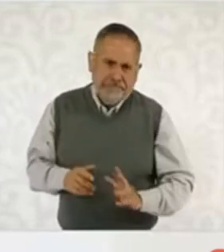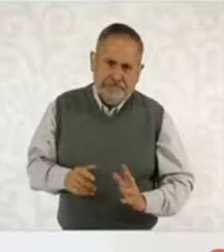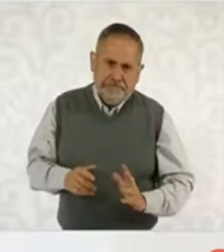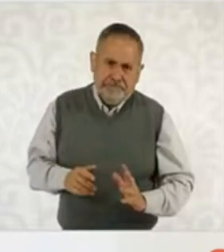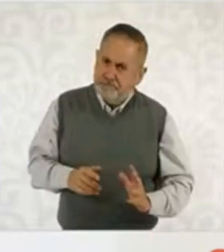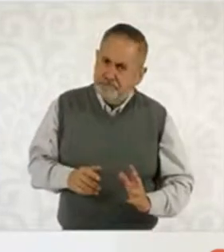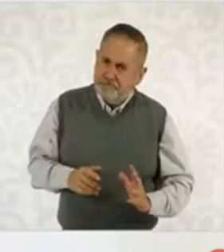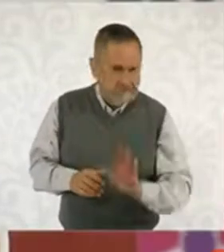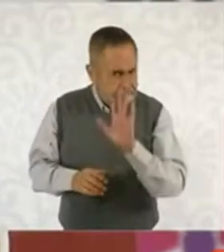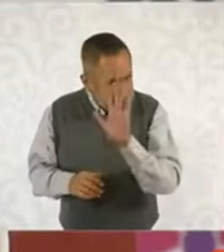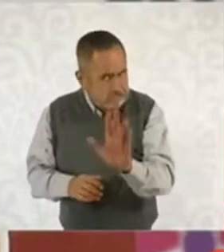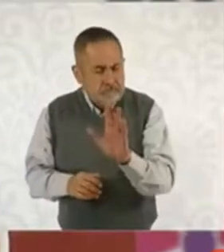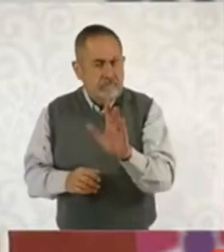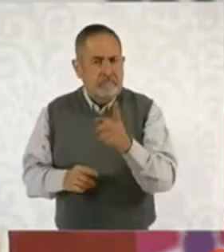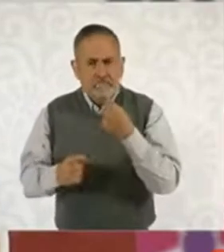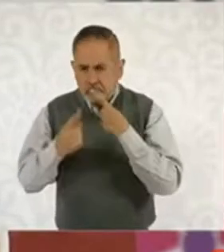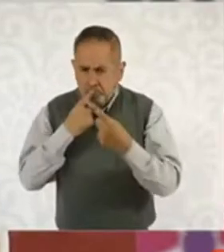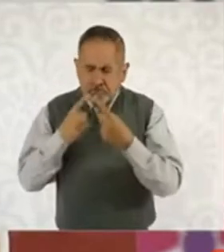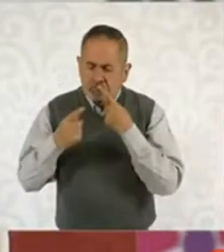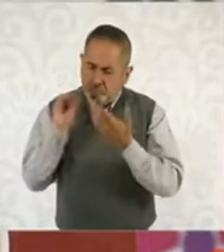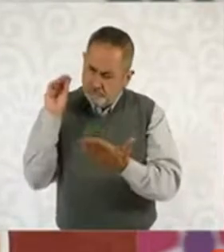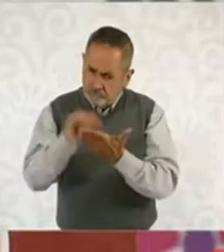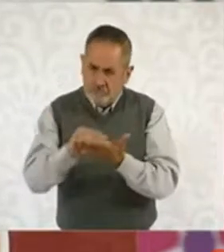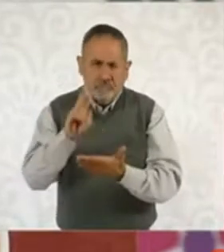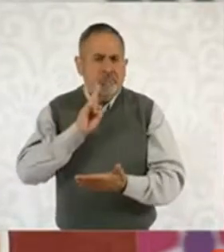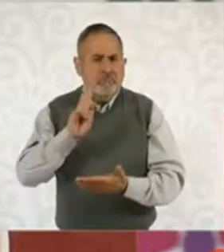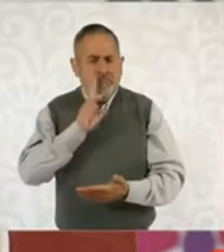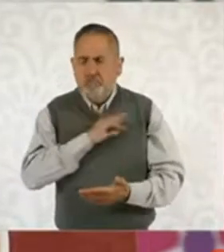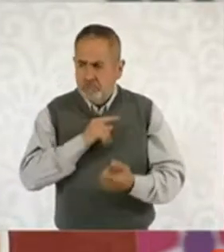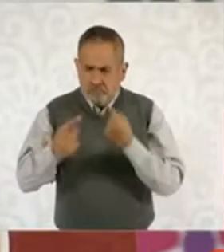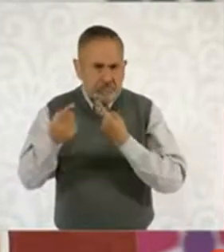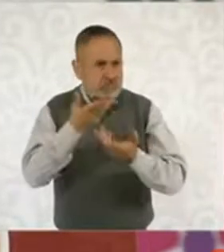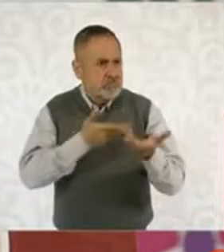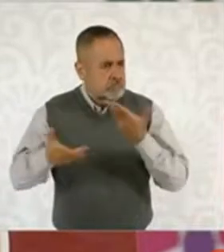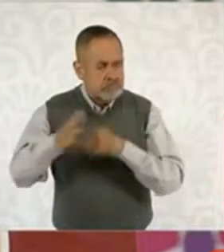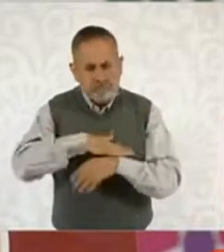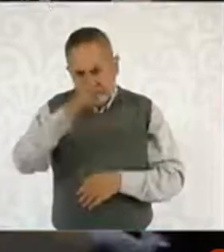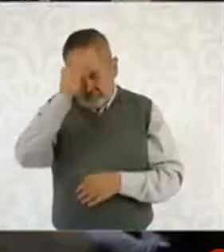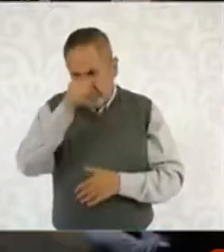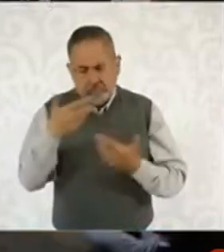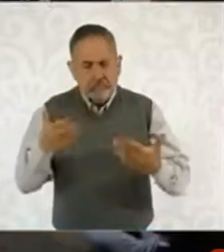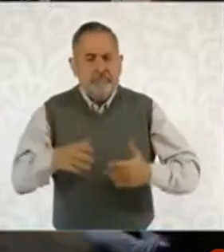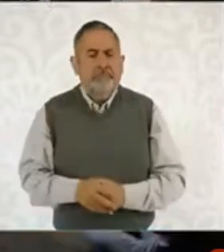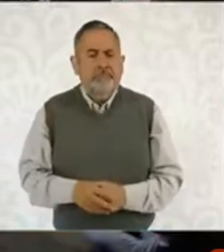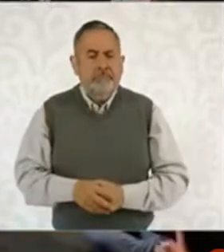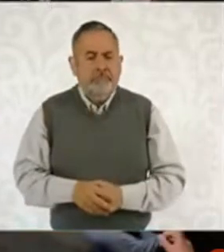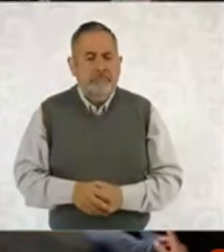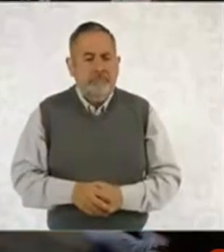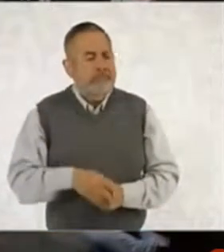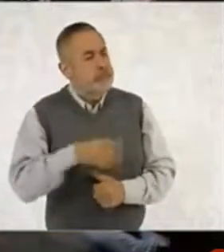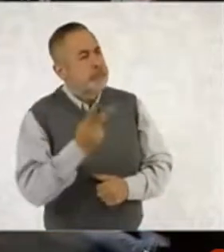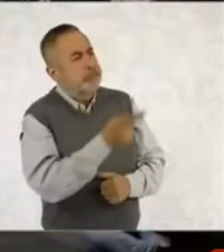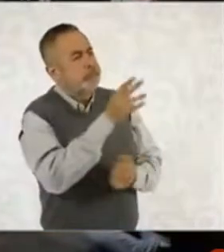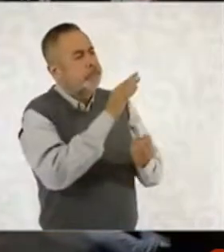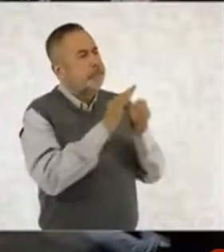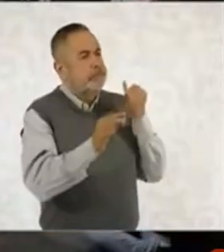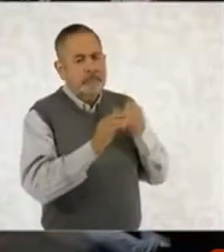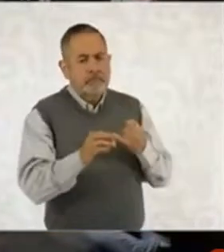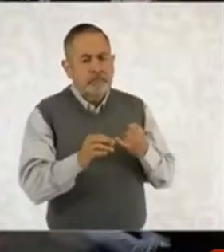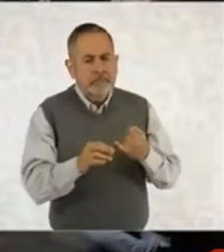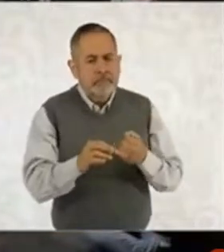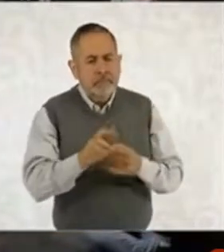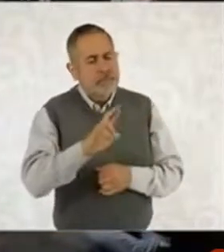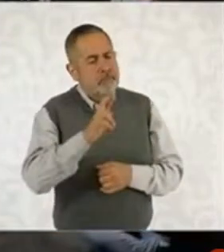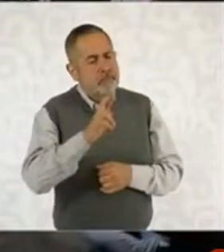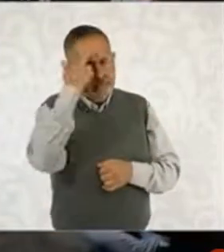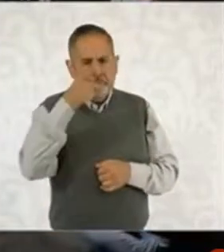Es importante discutirlo, muy importante en nuestro país. Presidenta, y nada más recordar pues